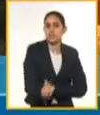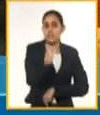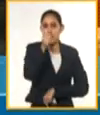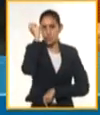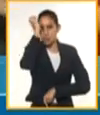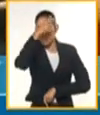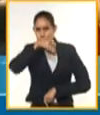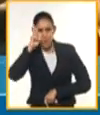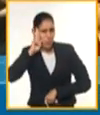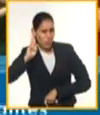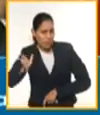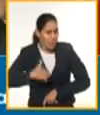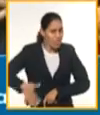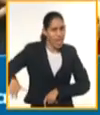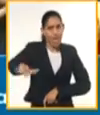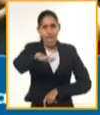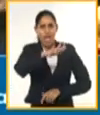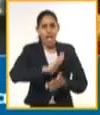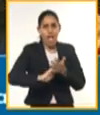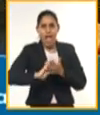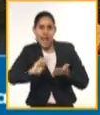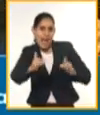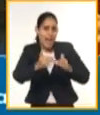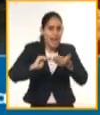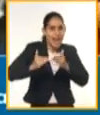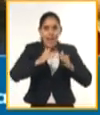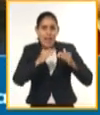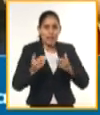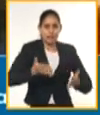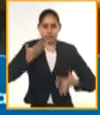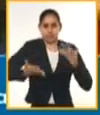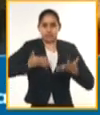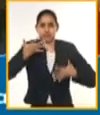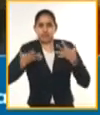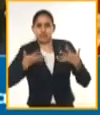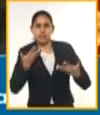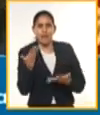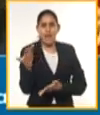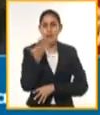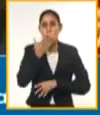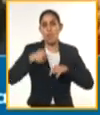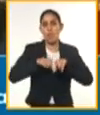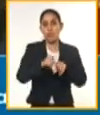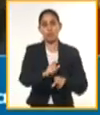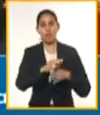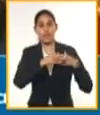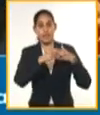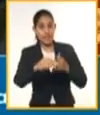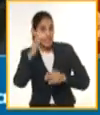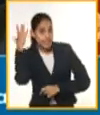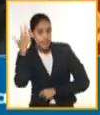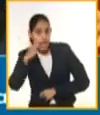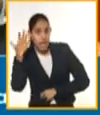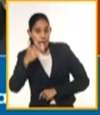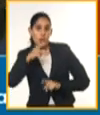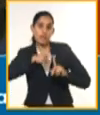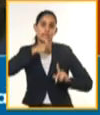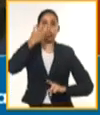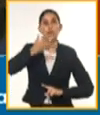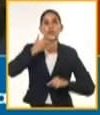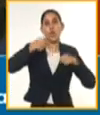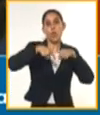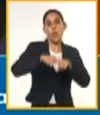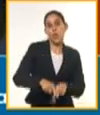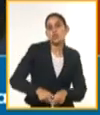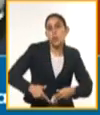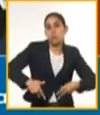nada parecido en las últimas décadas. Una discusión tan acalorada con un líder extranjero, un líder de un país además en teoría aliado y delante de las cámaras